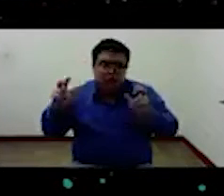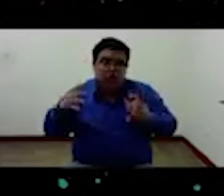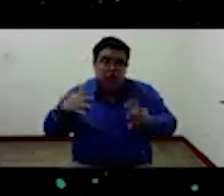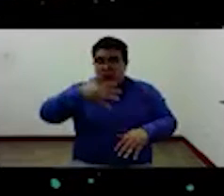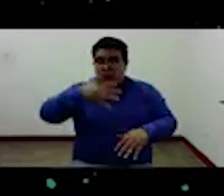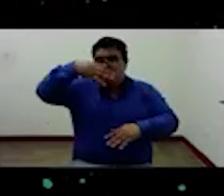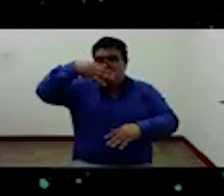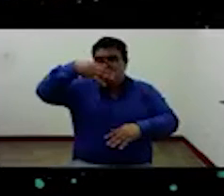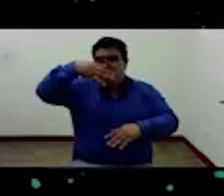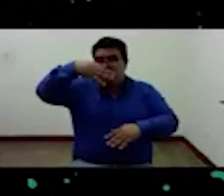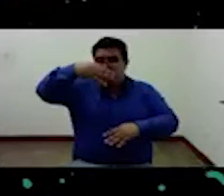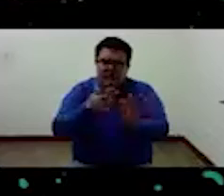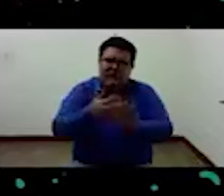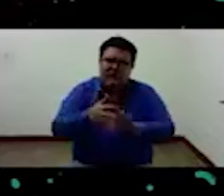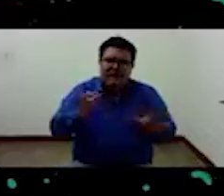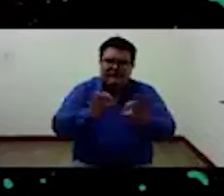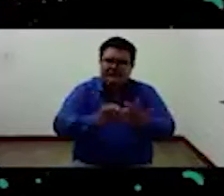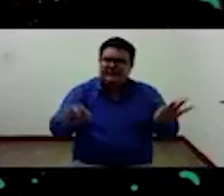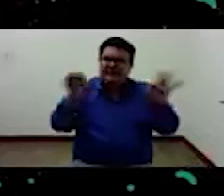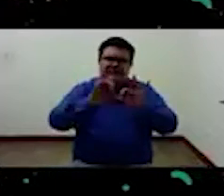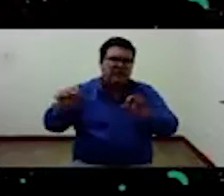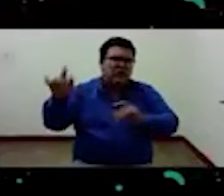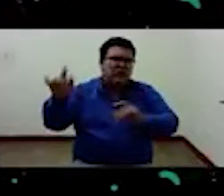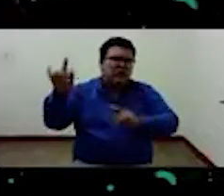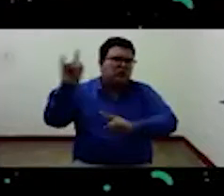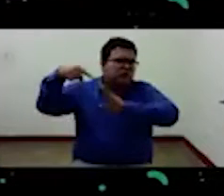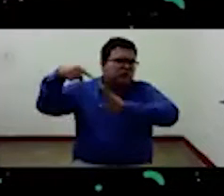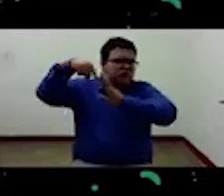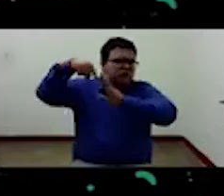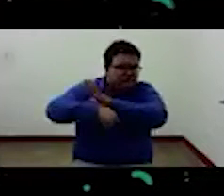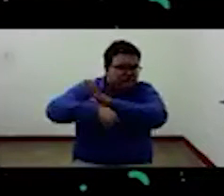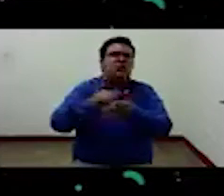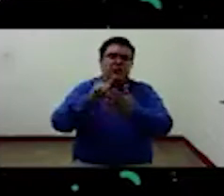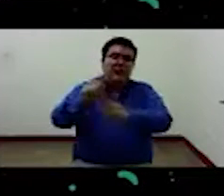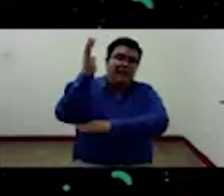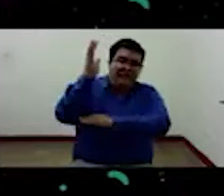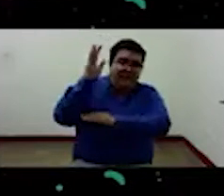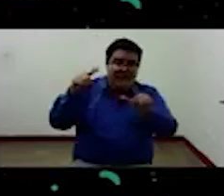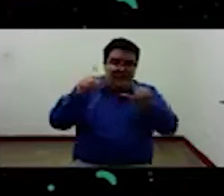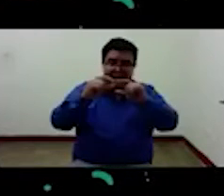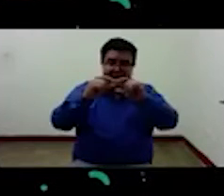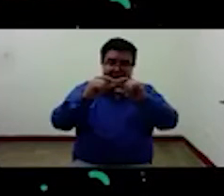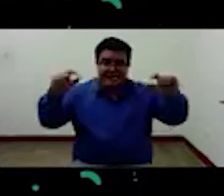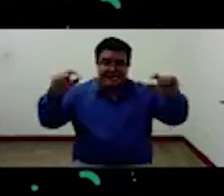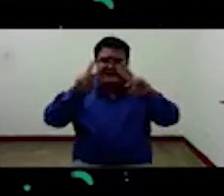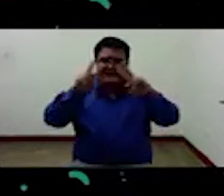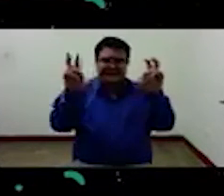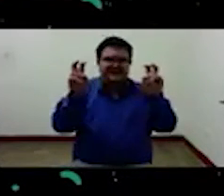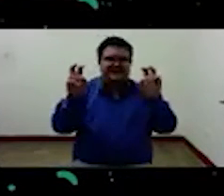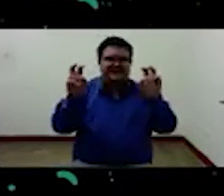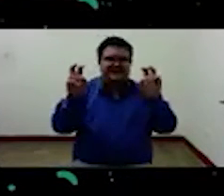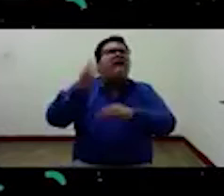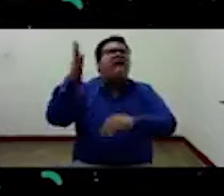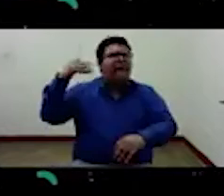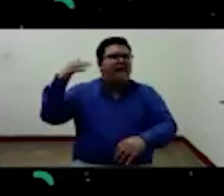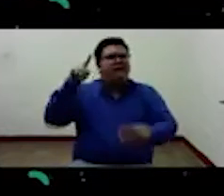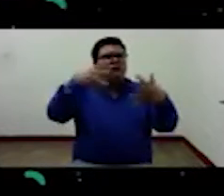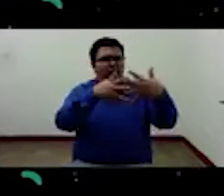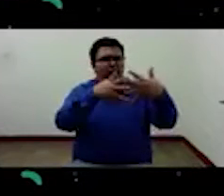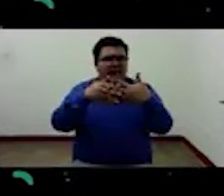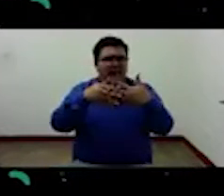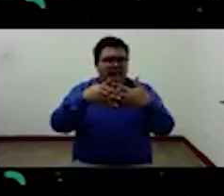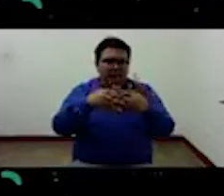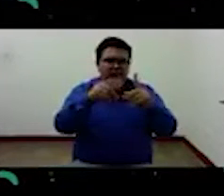de escucha profunda, que es uno de los términos que están en el título, es acuñada por una compositora norteamericana que se llama